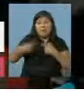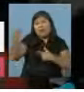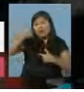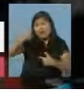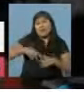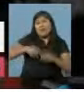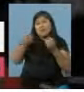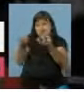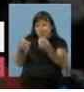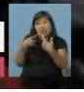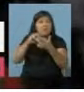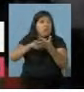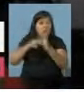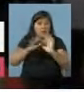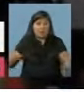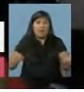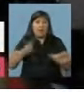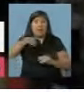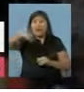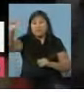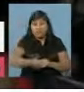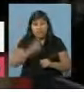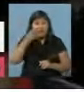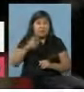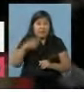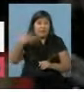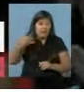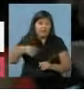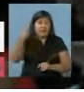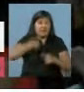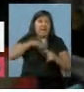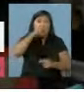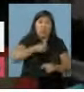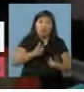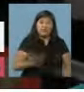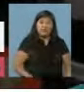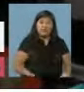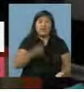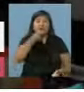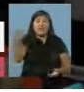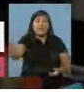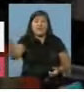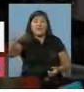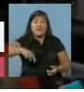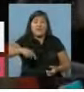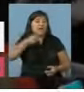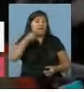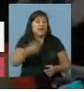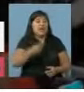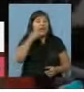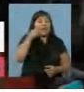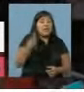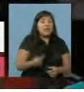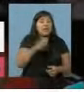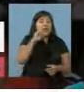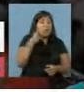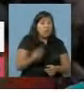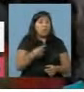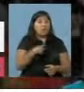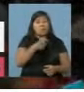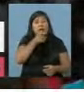viene, hace, dice dos, tres palabras, 10 o 20, y agarra y salen y se meten adentro de la camioneta y se van. Eso no se